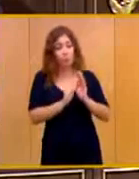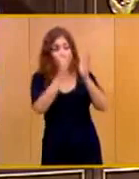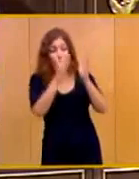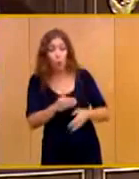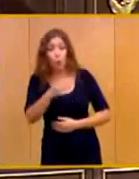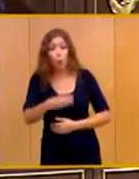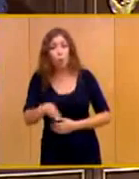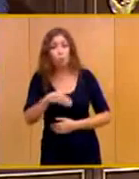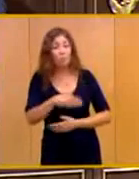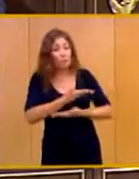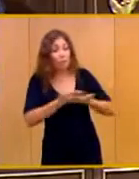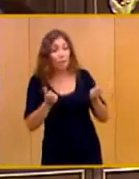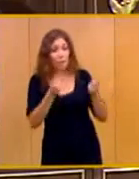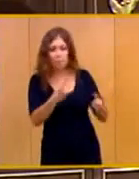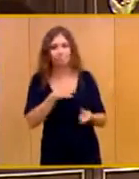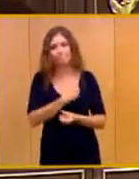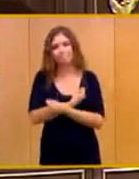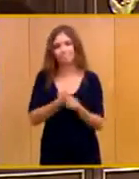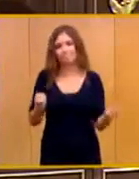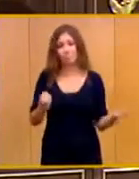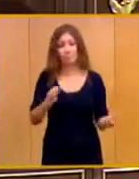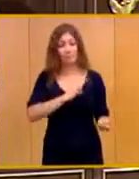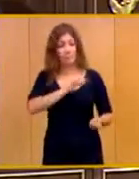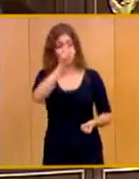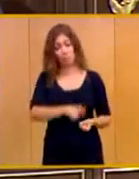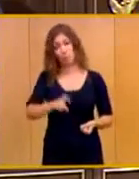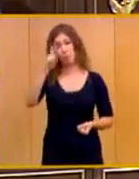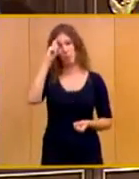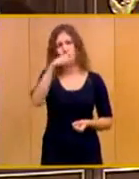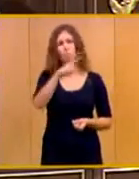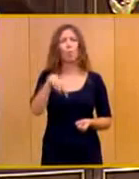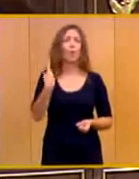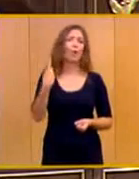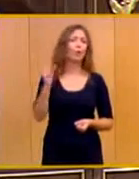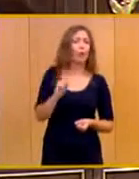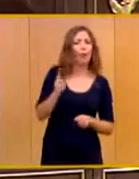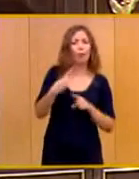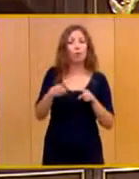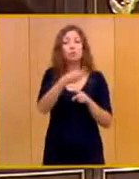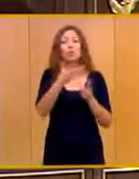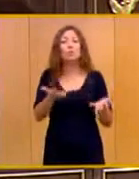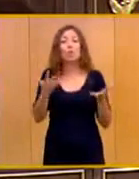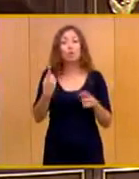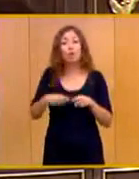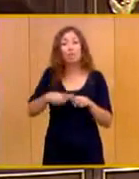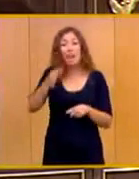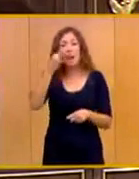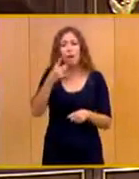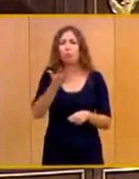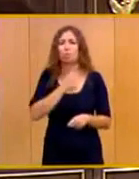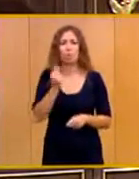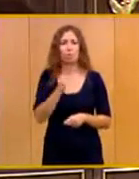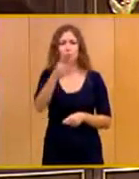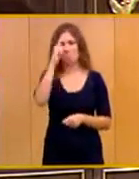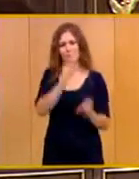puede confiar. Señor Rodríguez Zapatero, usted lo negará porque lo suyo es disfrazar la verdad e irse por las ramas. Pero esta